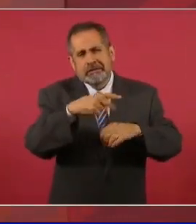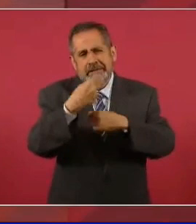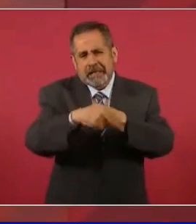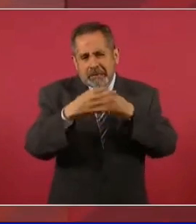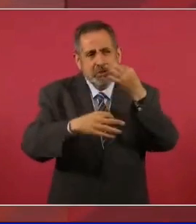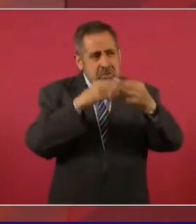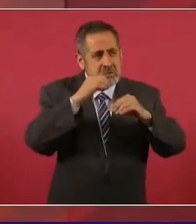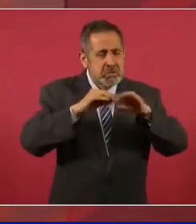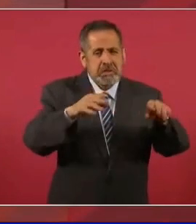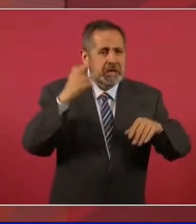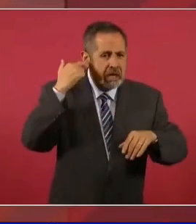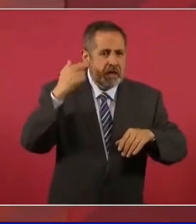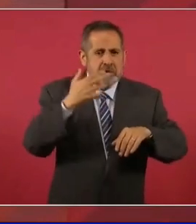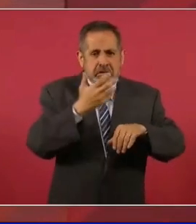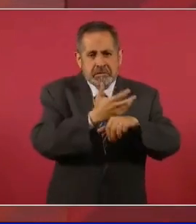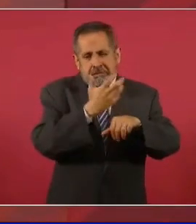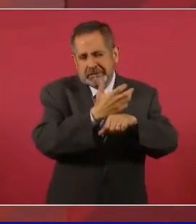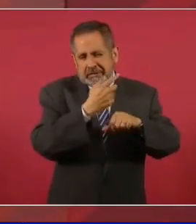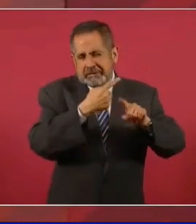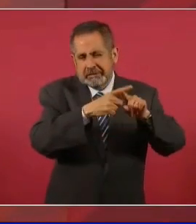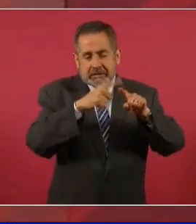de radio